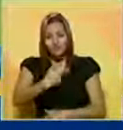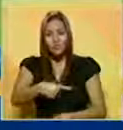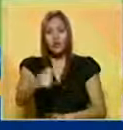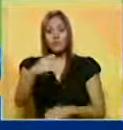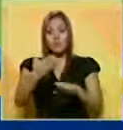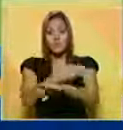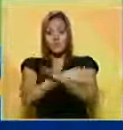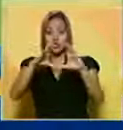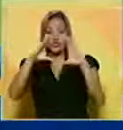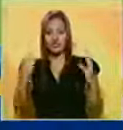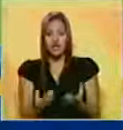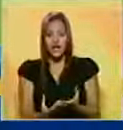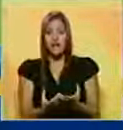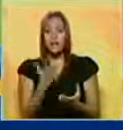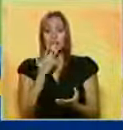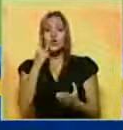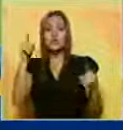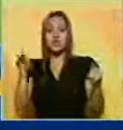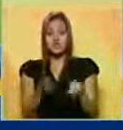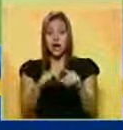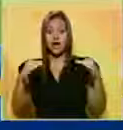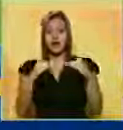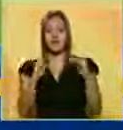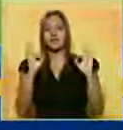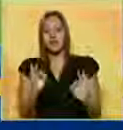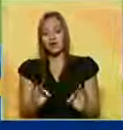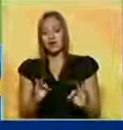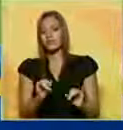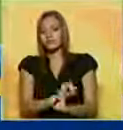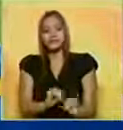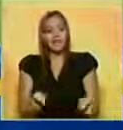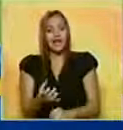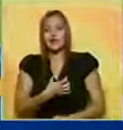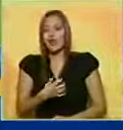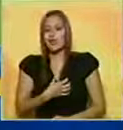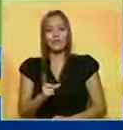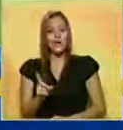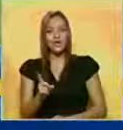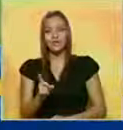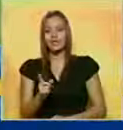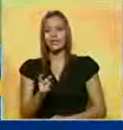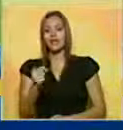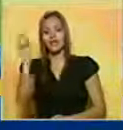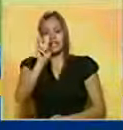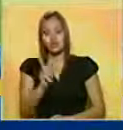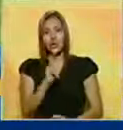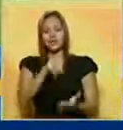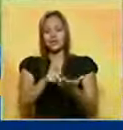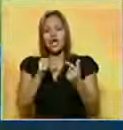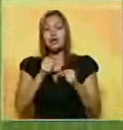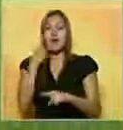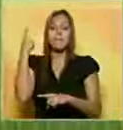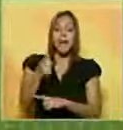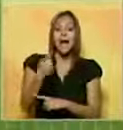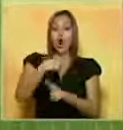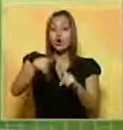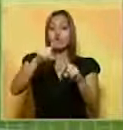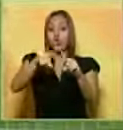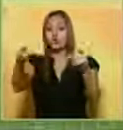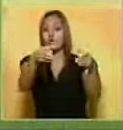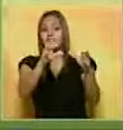del premundial y de sumar un empate acabarían con las opciones de la Vinotinto, que, como decimos, continúa dependiendo de